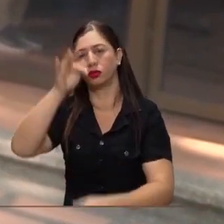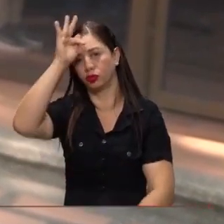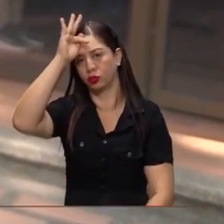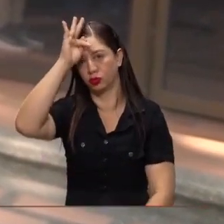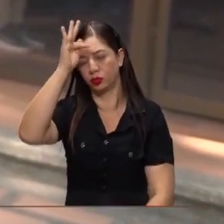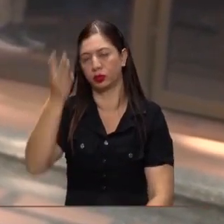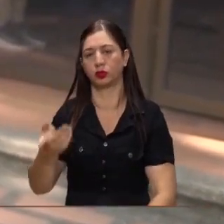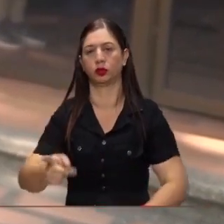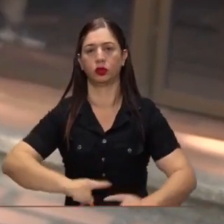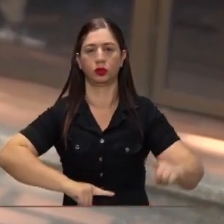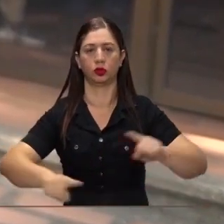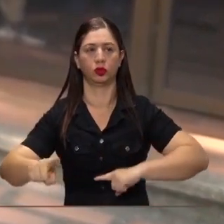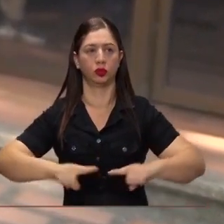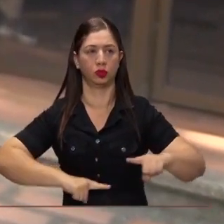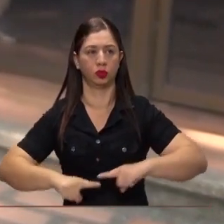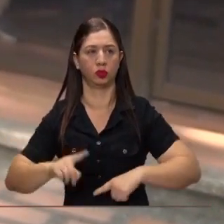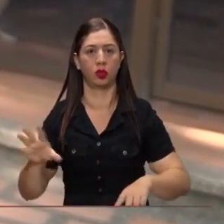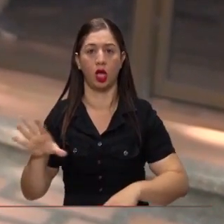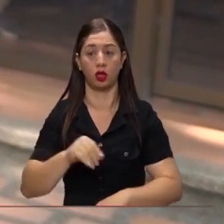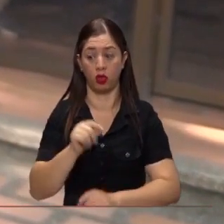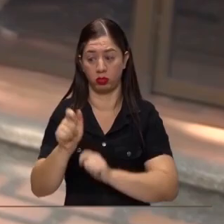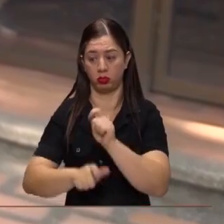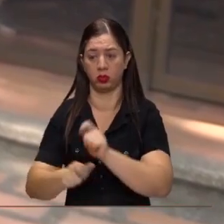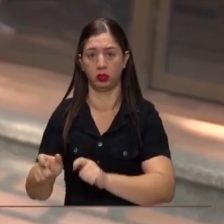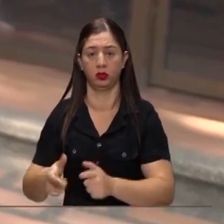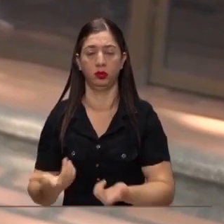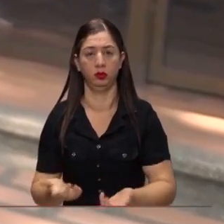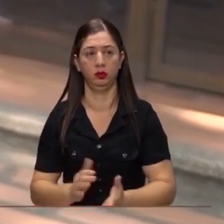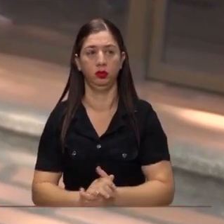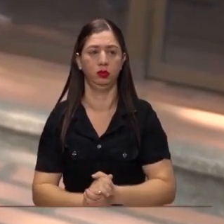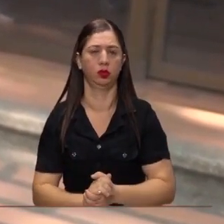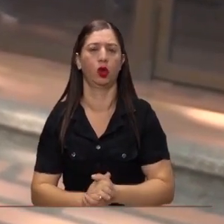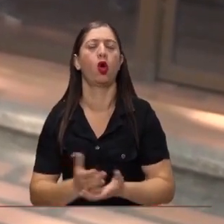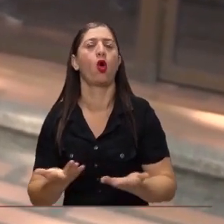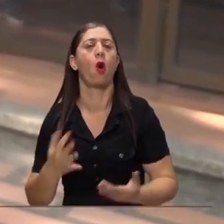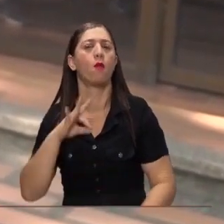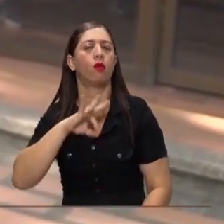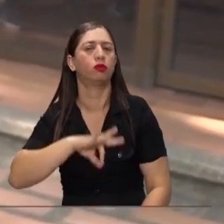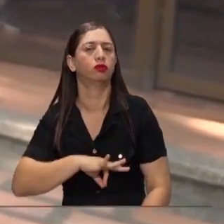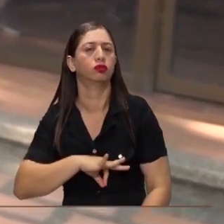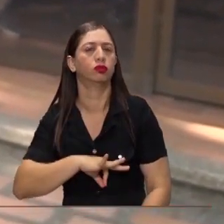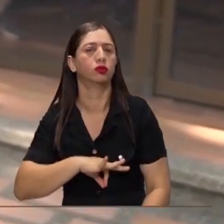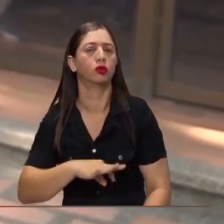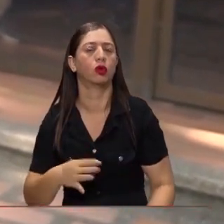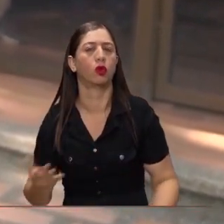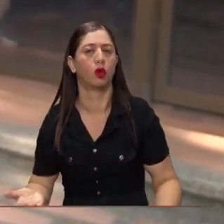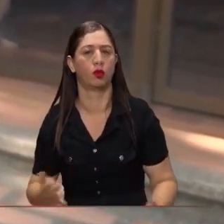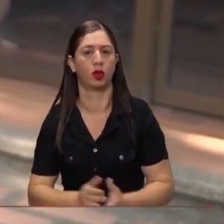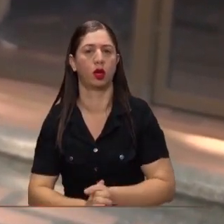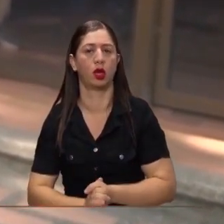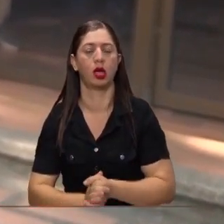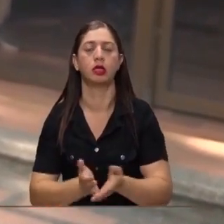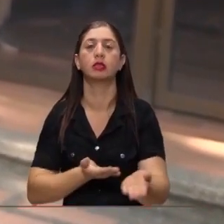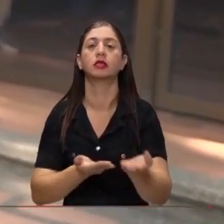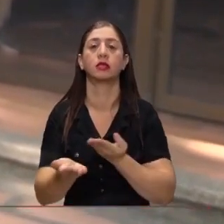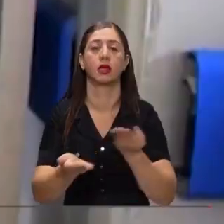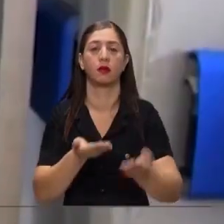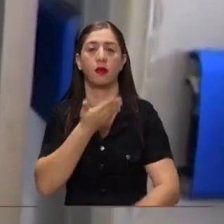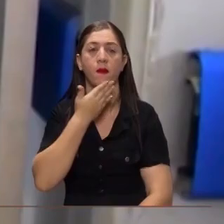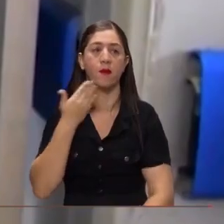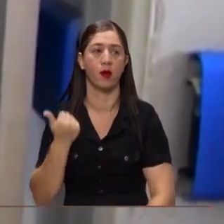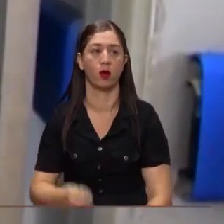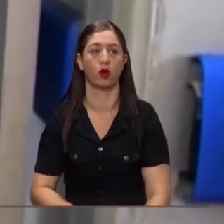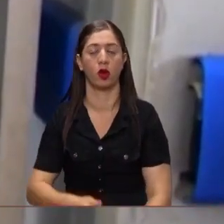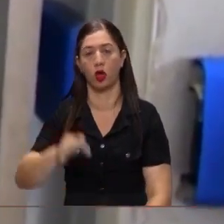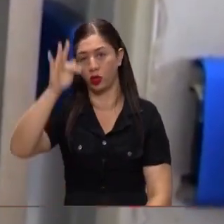a la parte administrativa, a la parte asistencial. ¿Y cómo nos va a beneficiar nosotros que se puede prestar un mejor servicio?